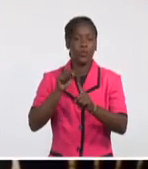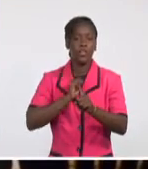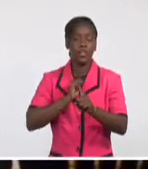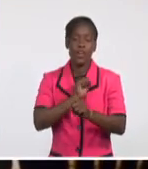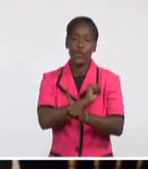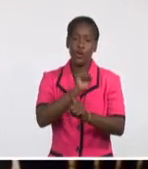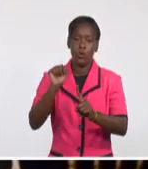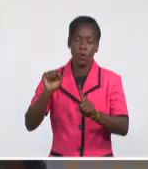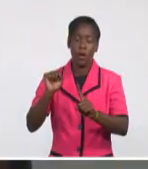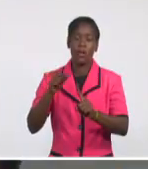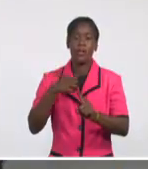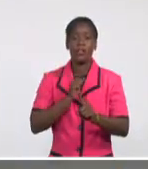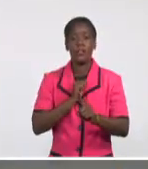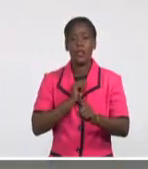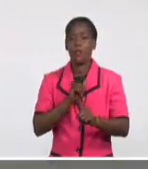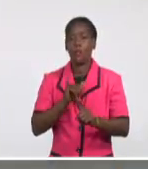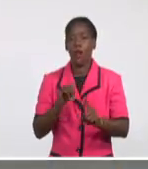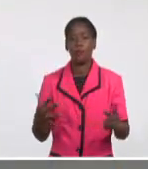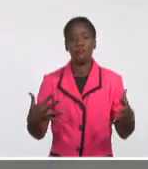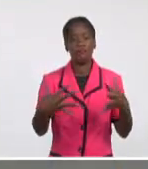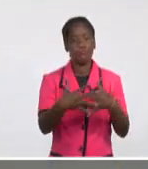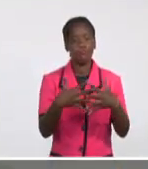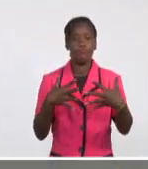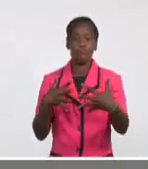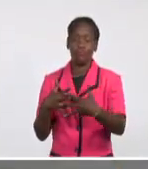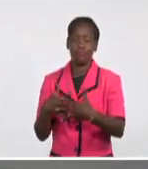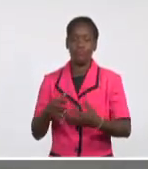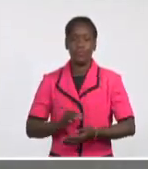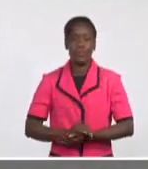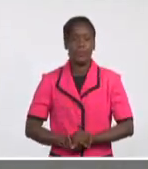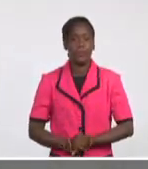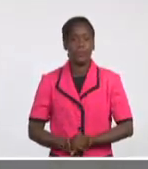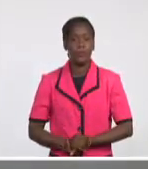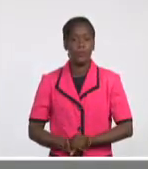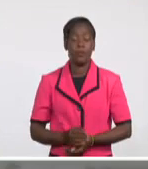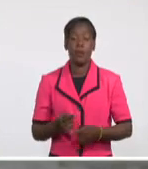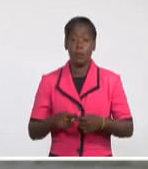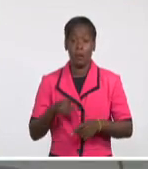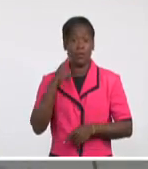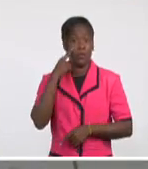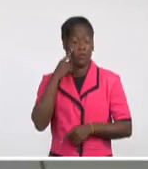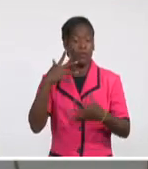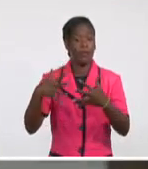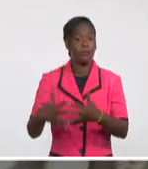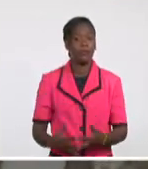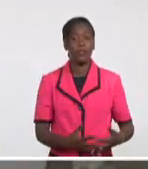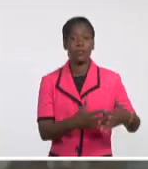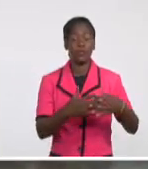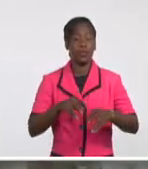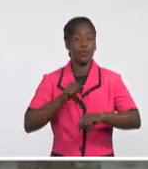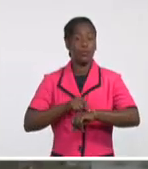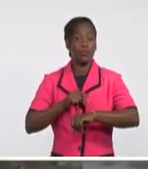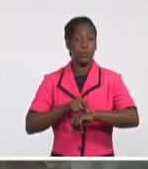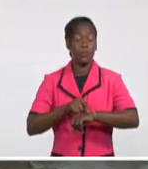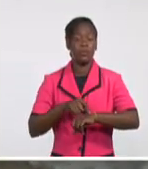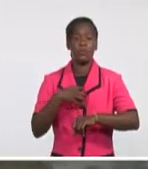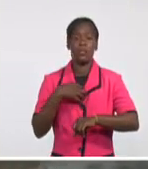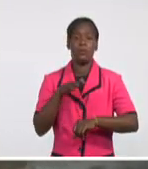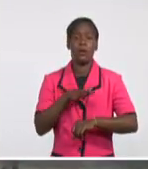con aliados y socios de Estados Unidos. Datos oficiales indican que Estados Unidos tiene en la actualidad